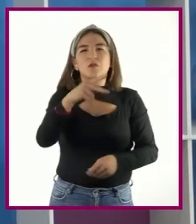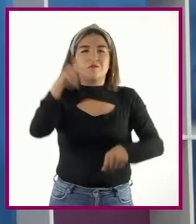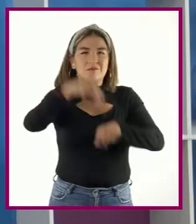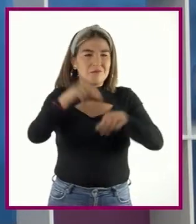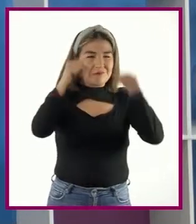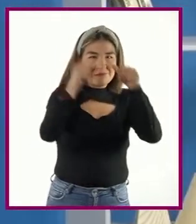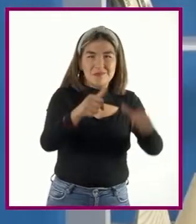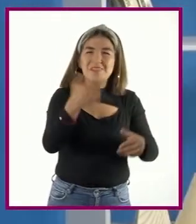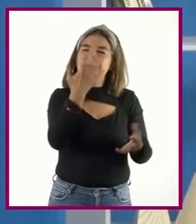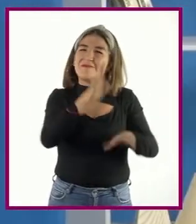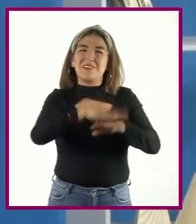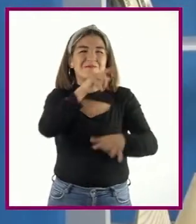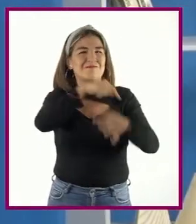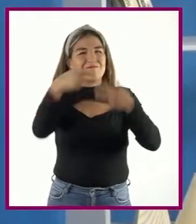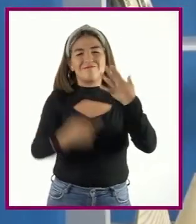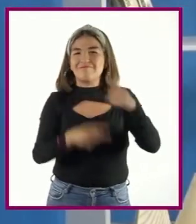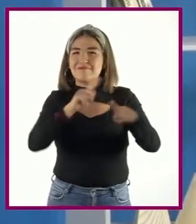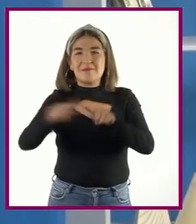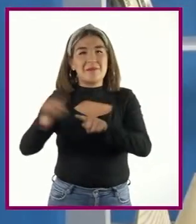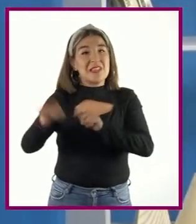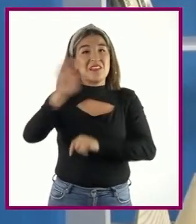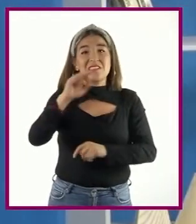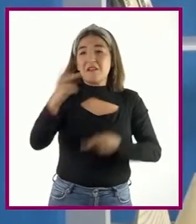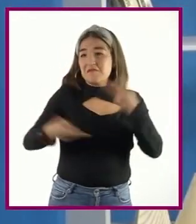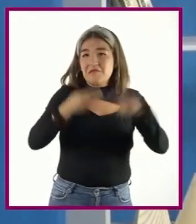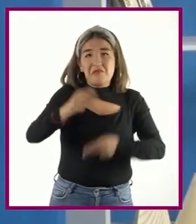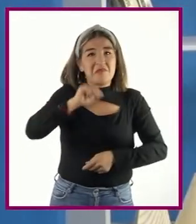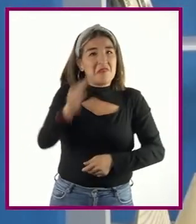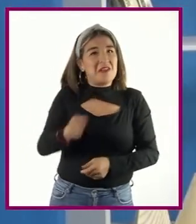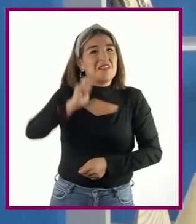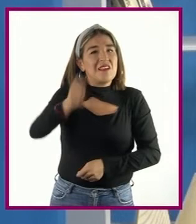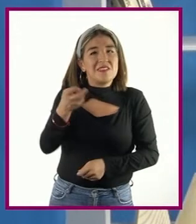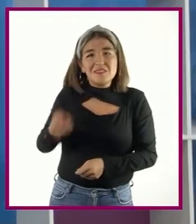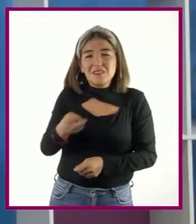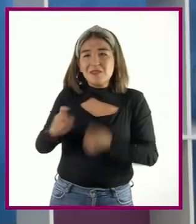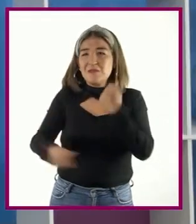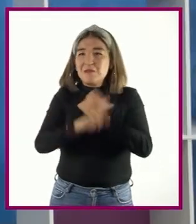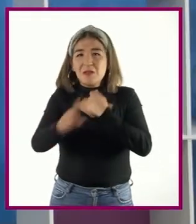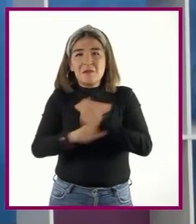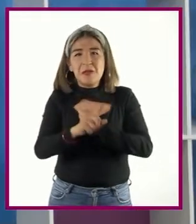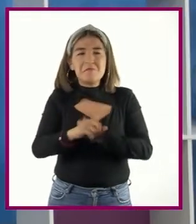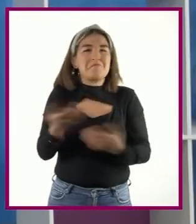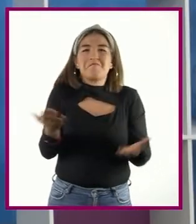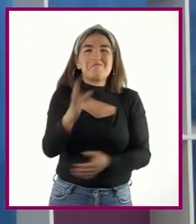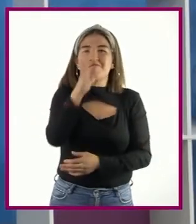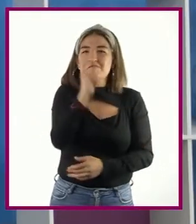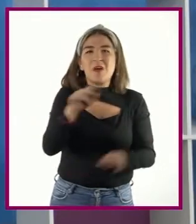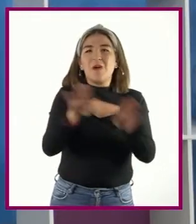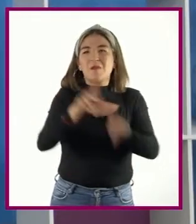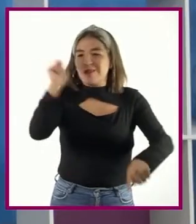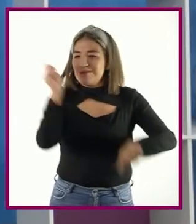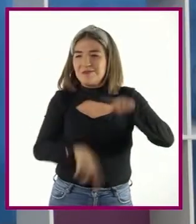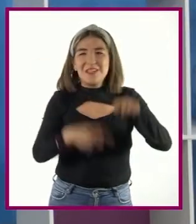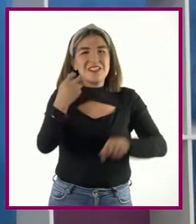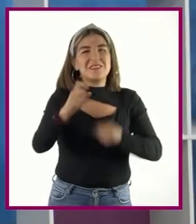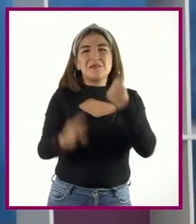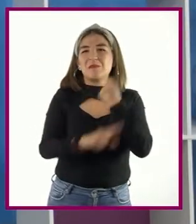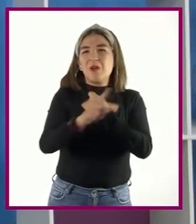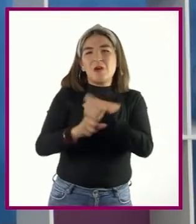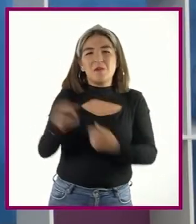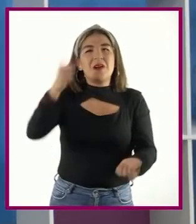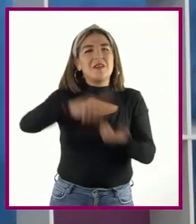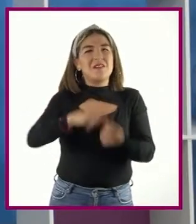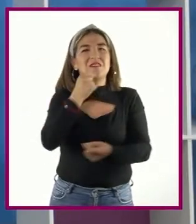integral, etc. Si no nos cuestionamos primero estas condiciones, no lograremos erradicar esta problemática